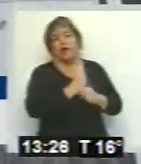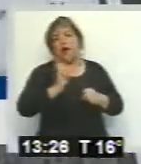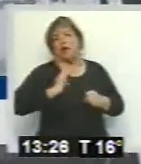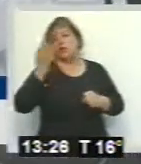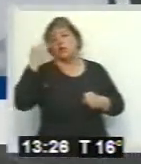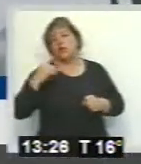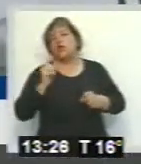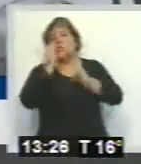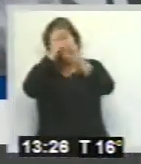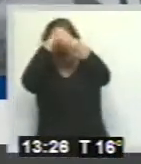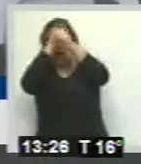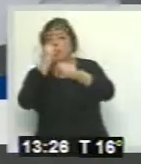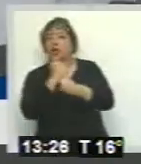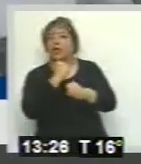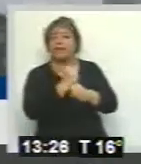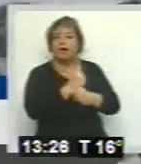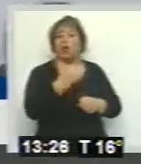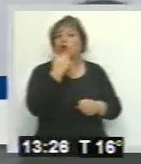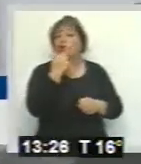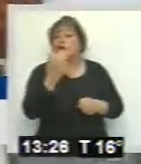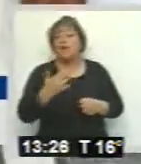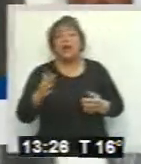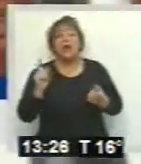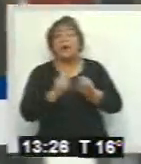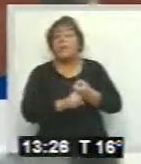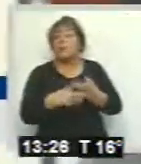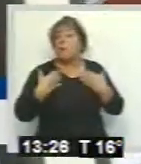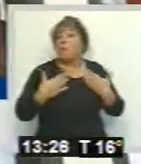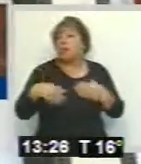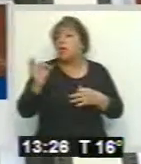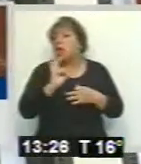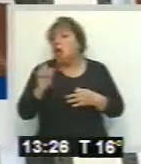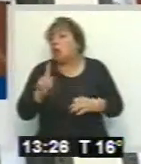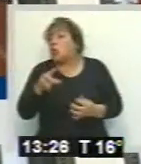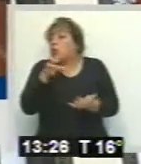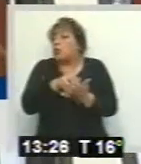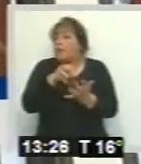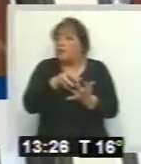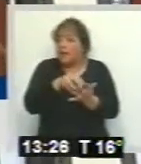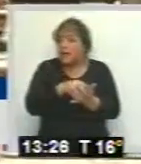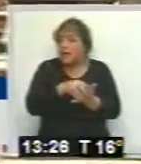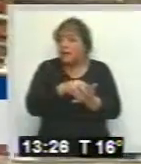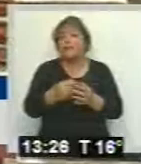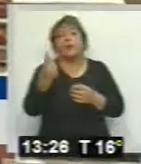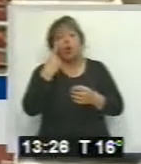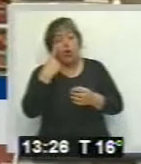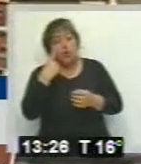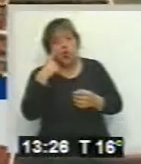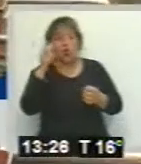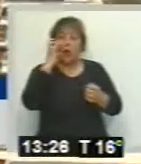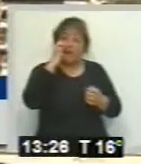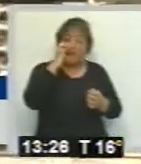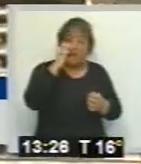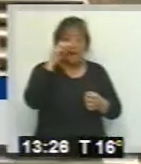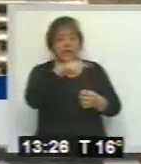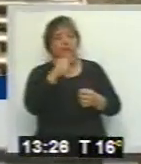que trabaja mucho, y yo no sabía que la señora podría tener o no podría tener una empresa, que conozco que el padre,